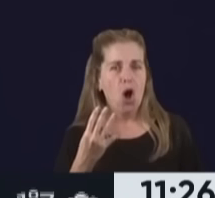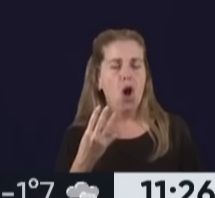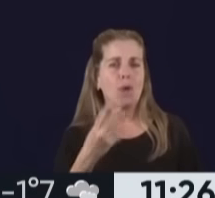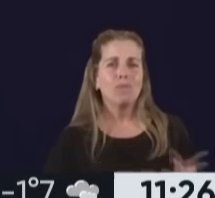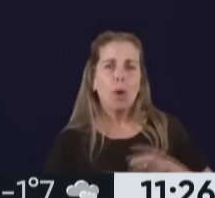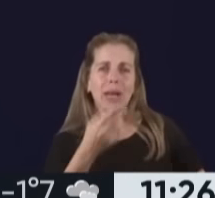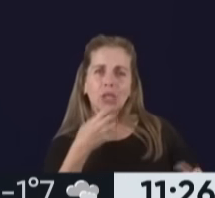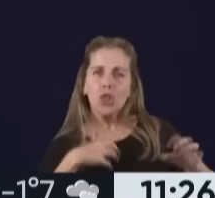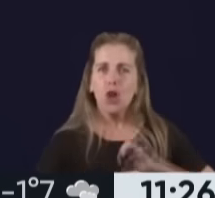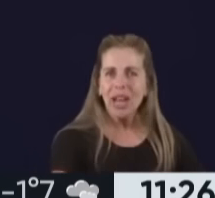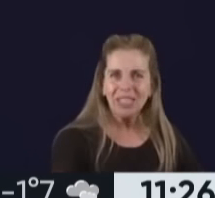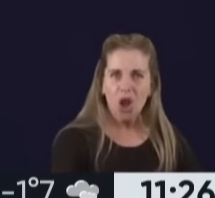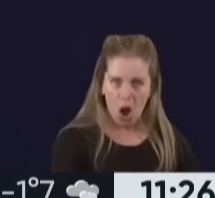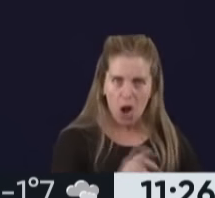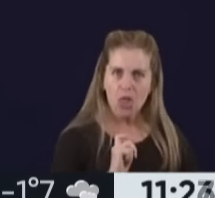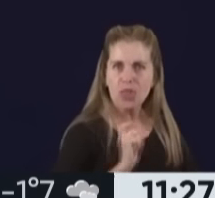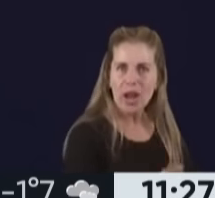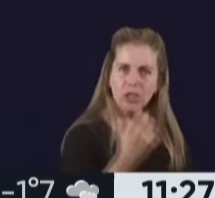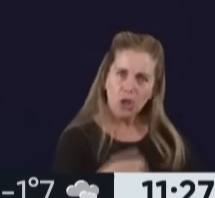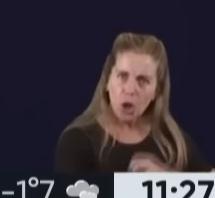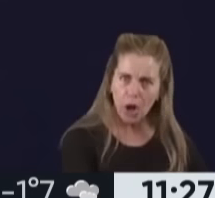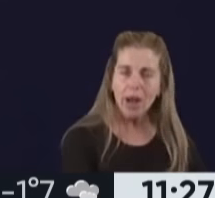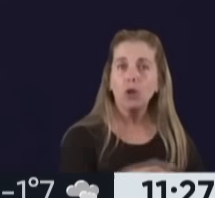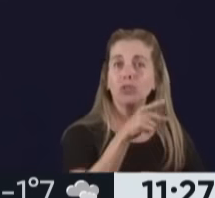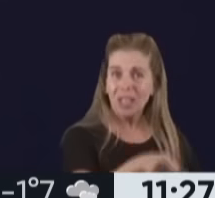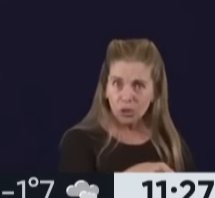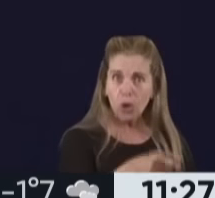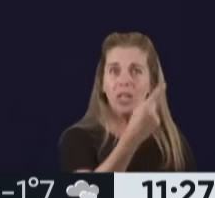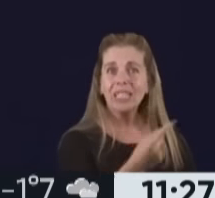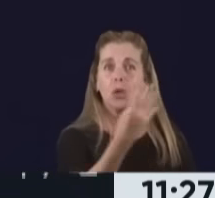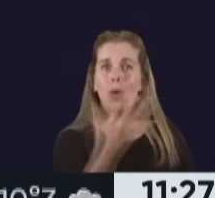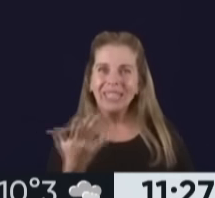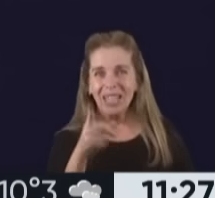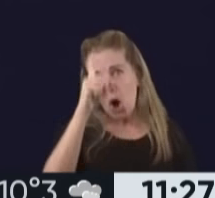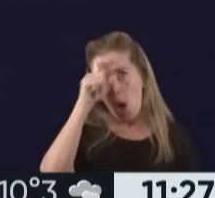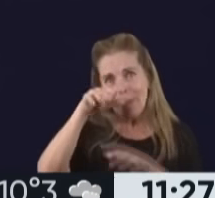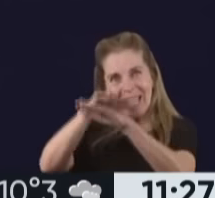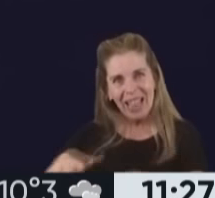órganos, 145 de los cuales se llevaron adelante en el Hospital Garrahan. Esto permitió